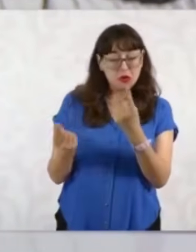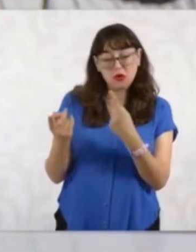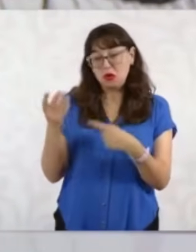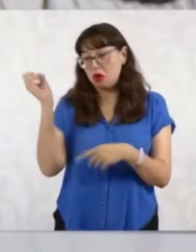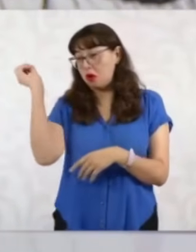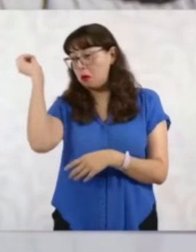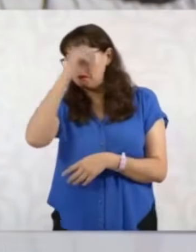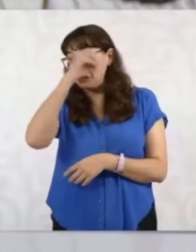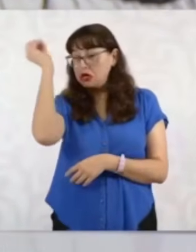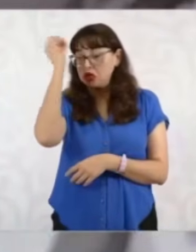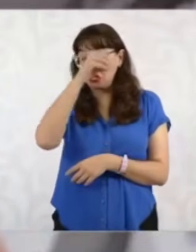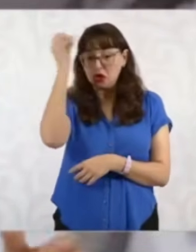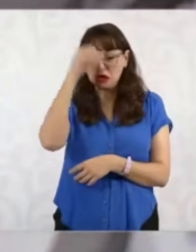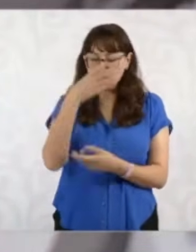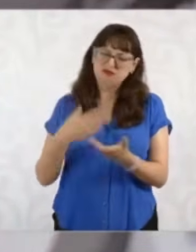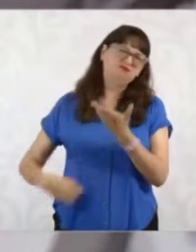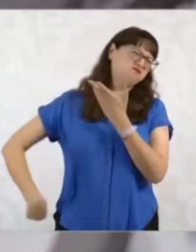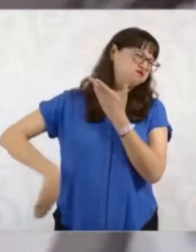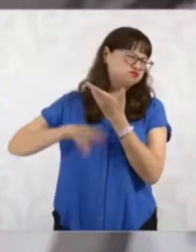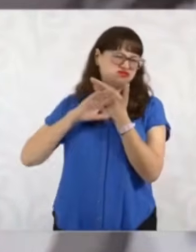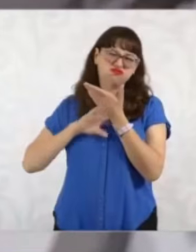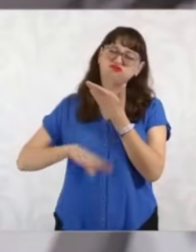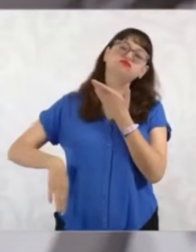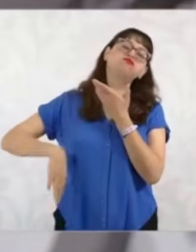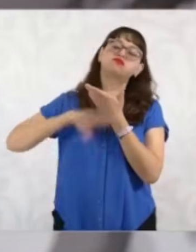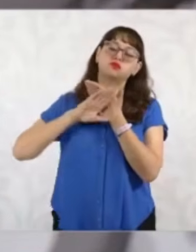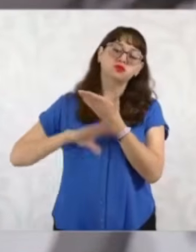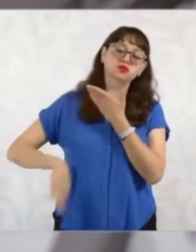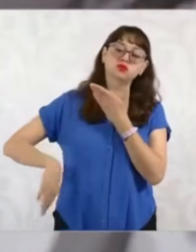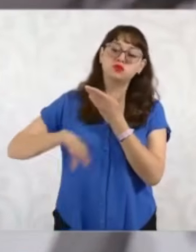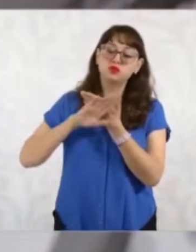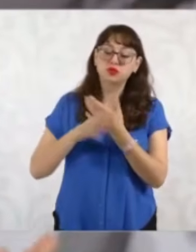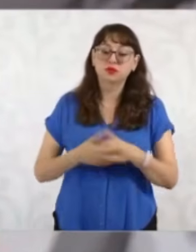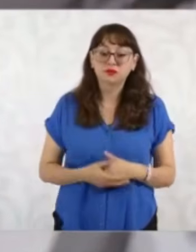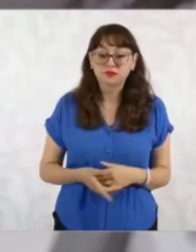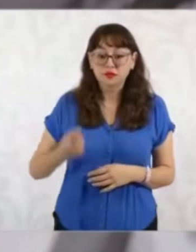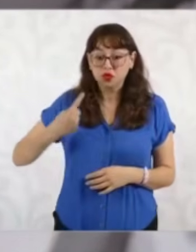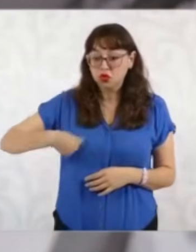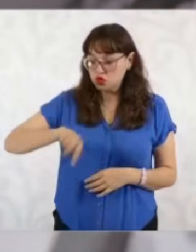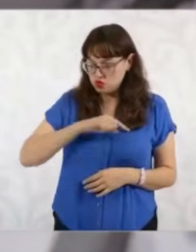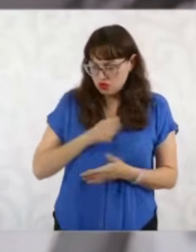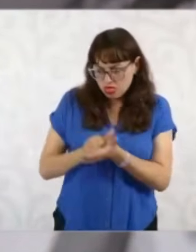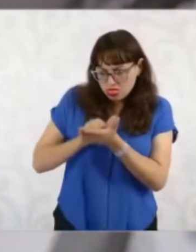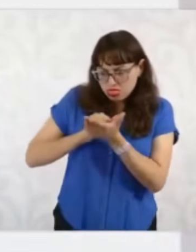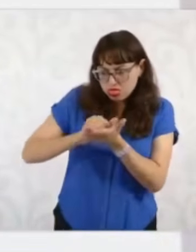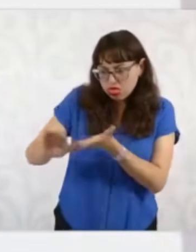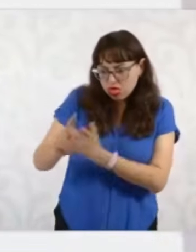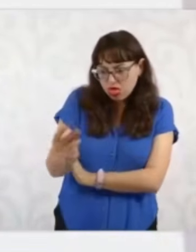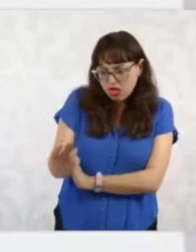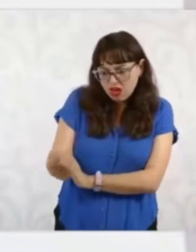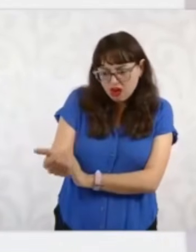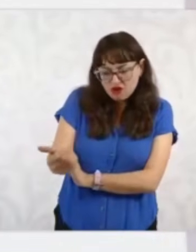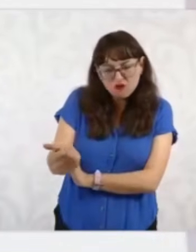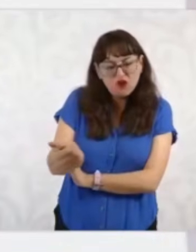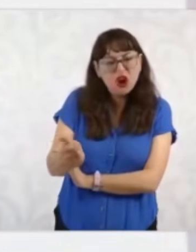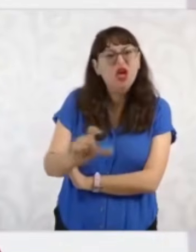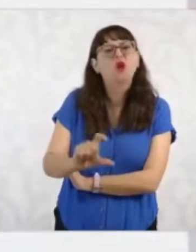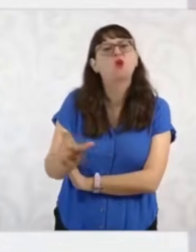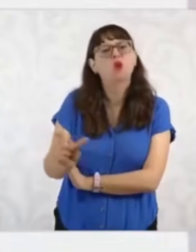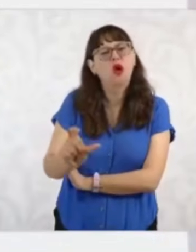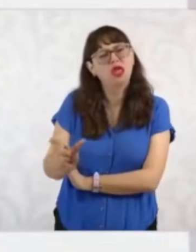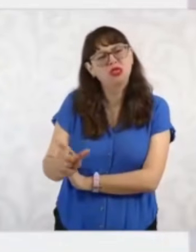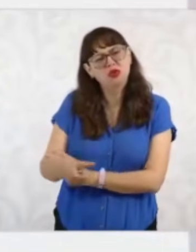o algún otro hablar mal del gobierno. ¿Cuándo hemos buscado su censura? ¿Cuándo hemos pedido que se